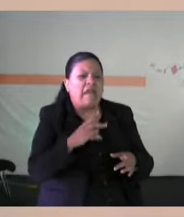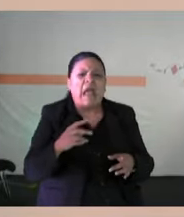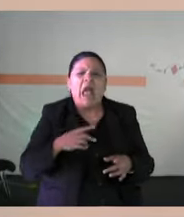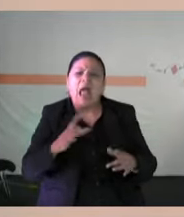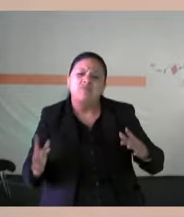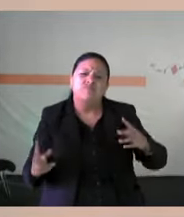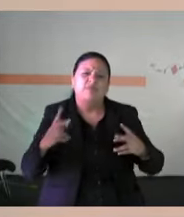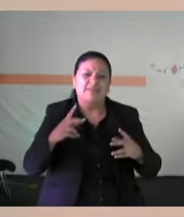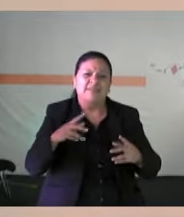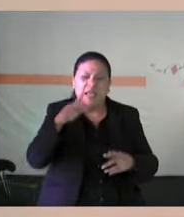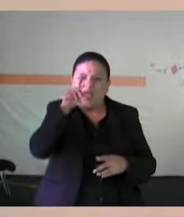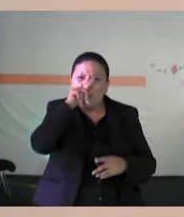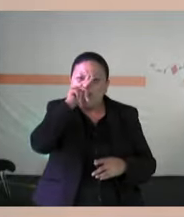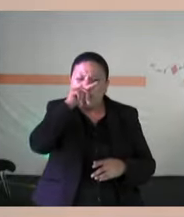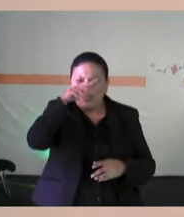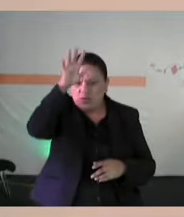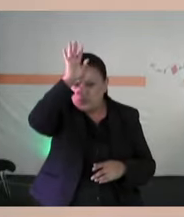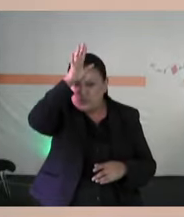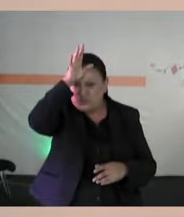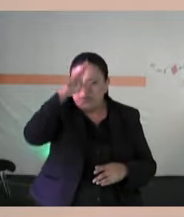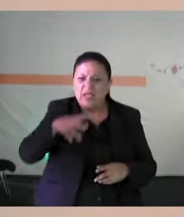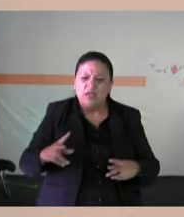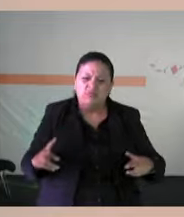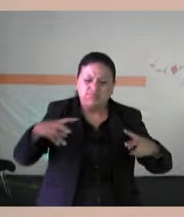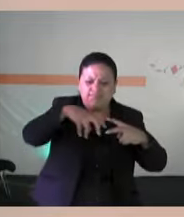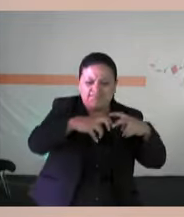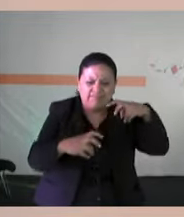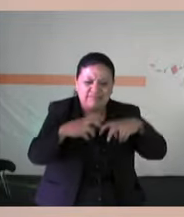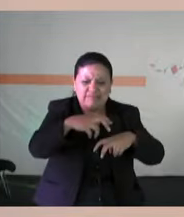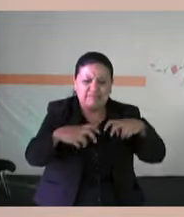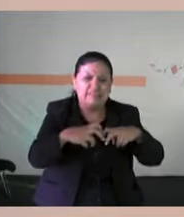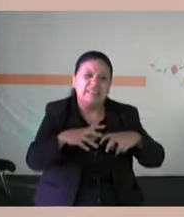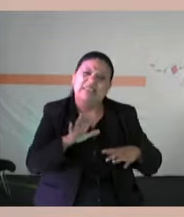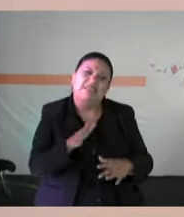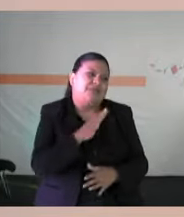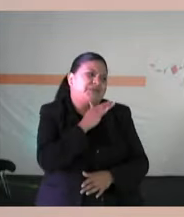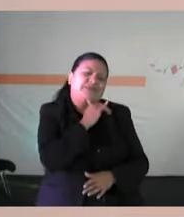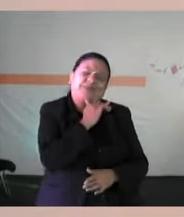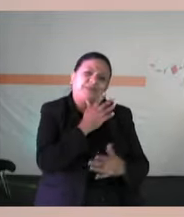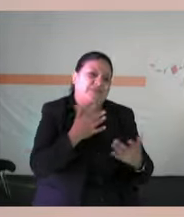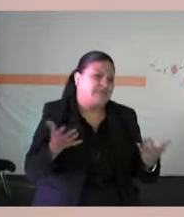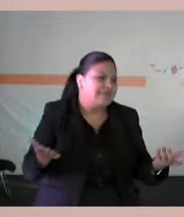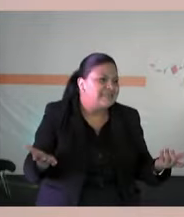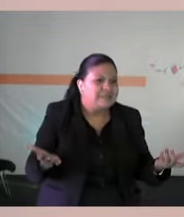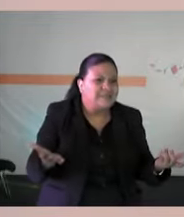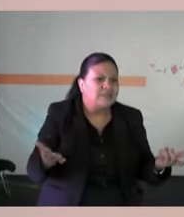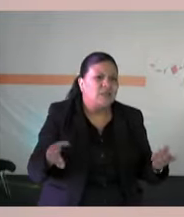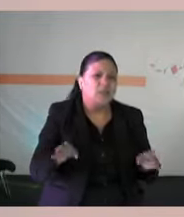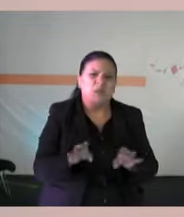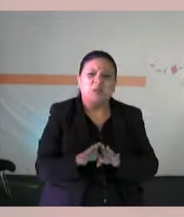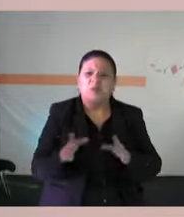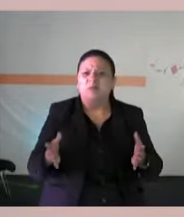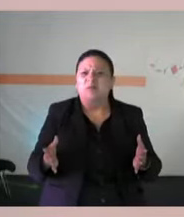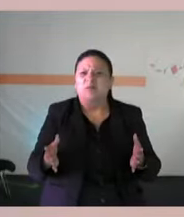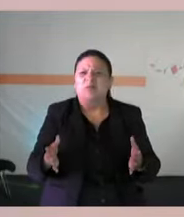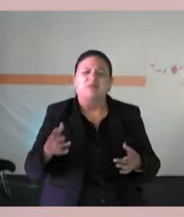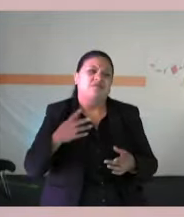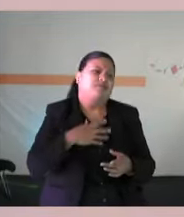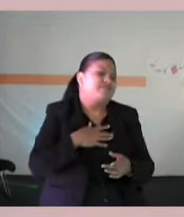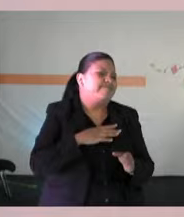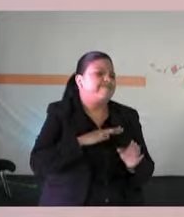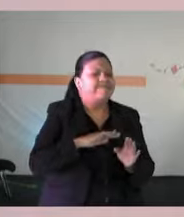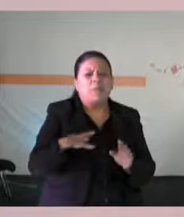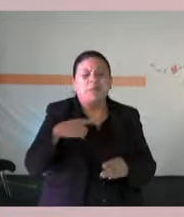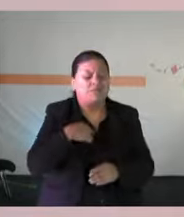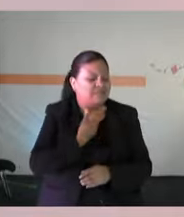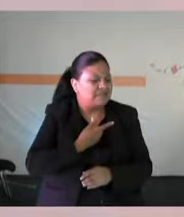todo respeto, no puedo decir con todo respeto. No respeto. No hay respeto para la violencia animal. No respeto a los taurinos, ni a los peleas de